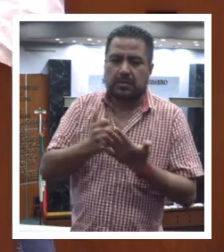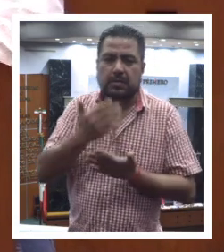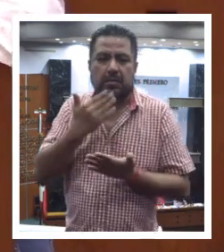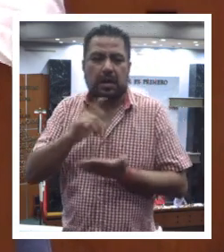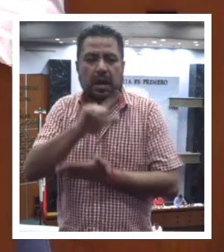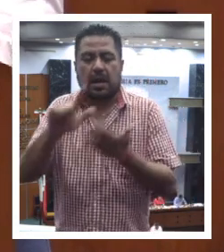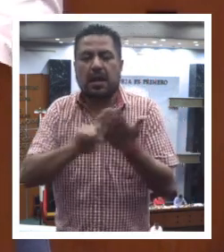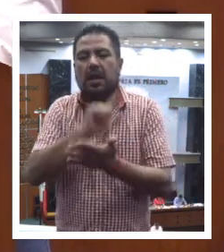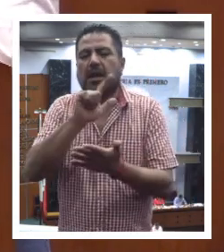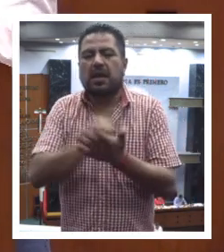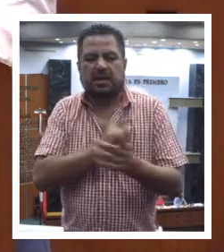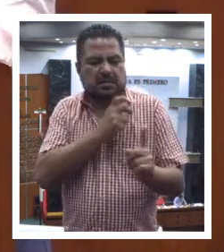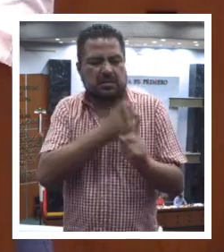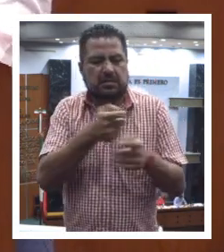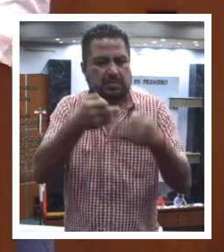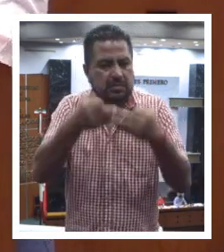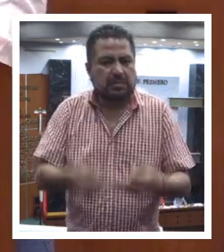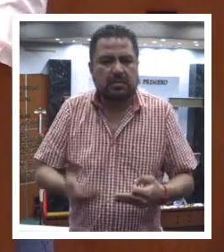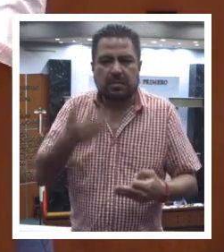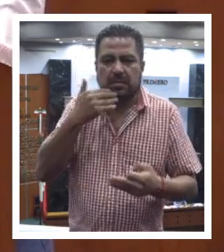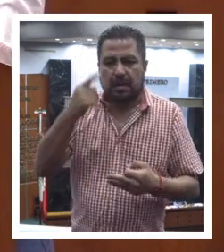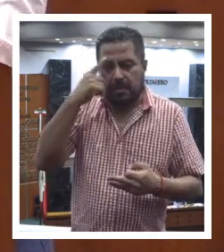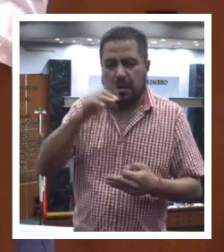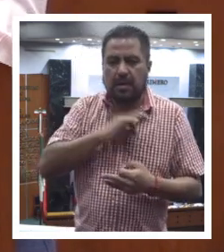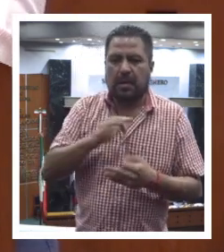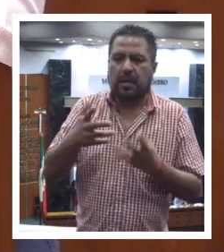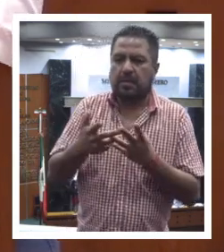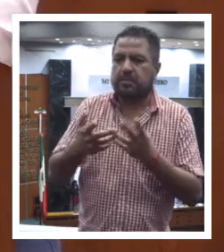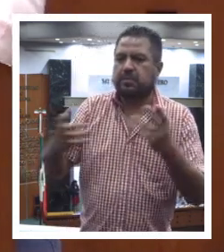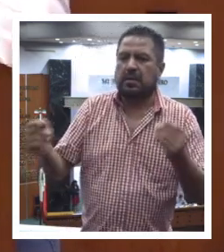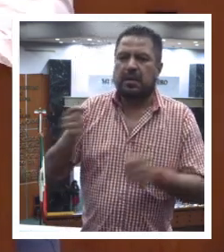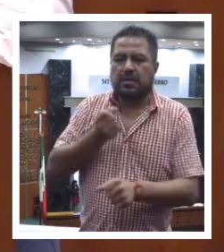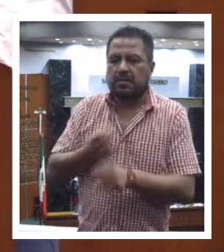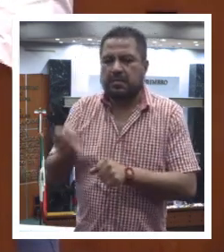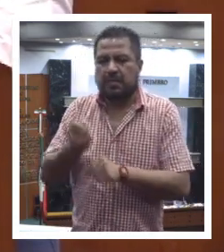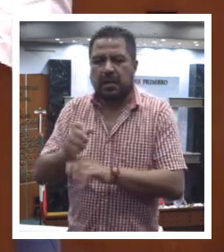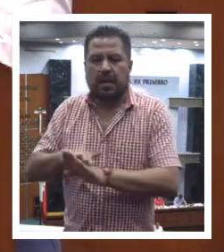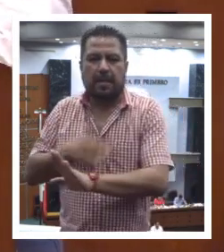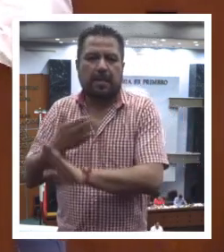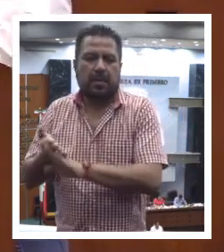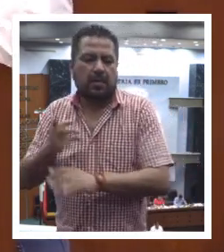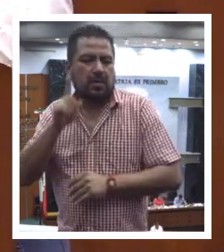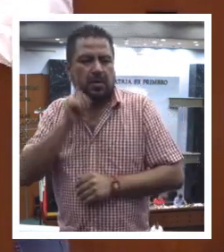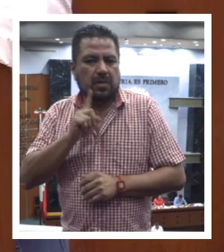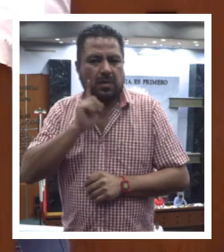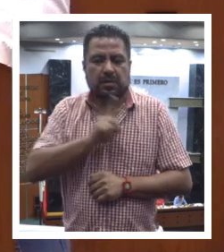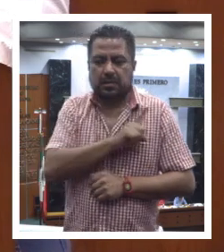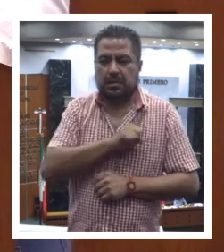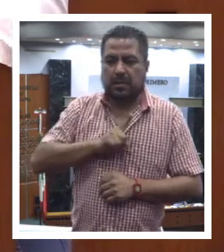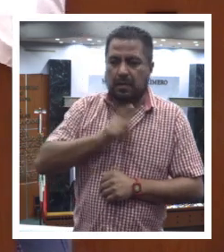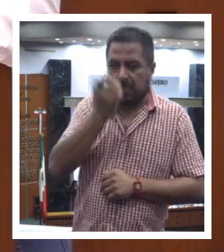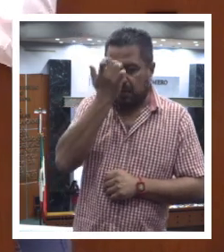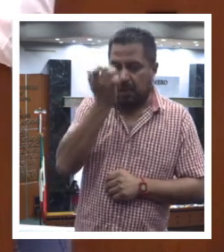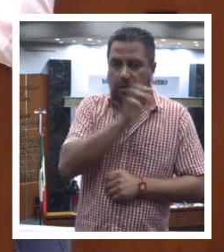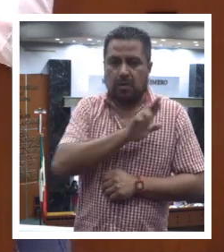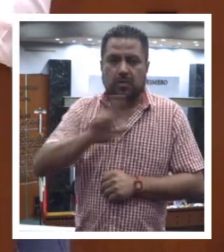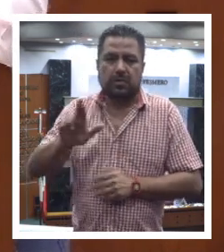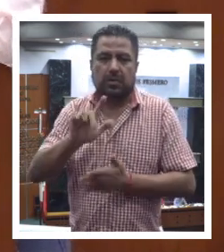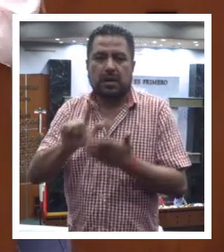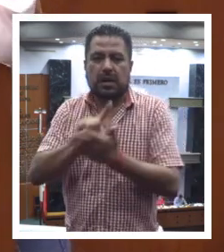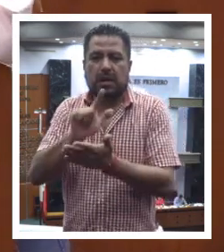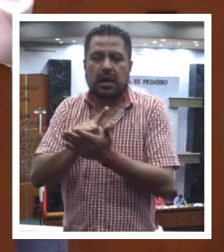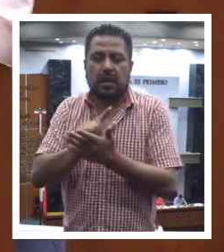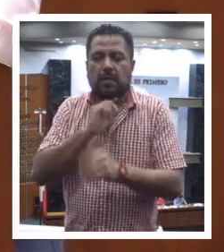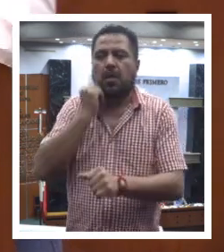leyes sean herramientas efectivas para erradicar la violencia. Sin embargo, debemos reconocer que la ley